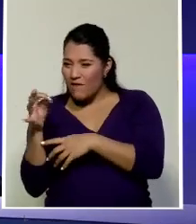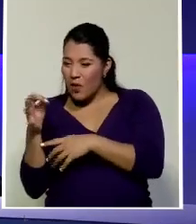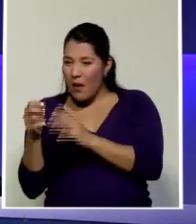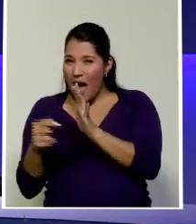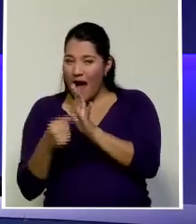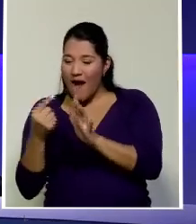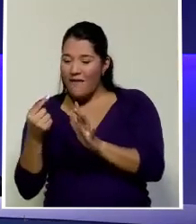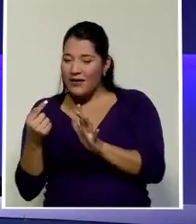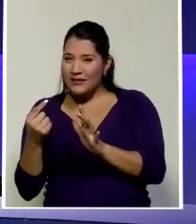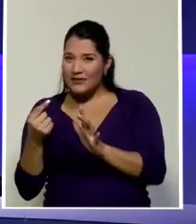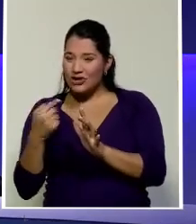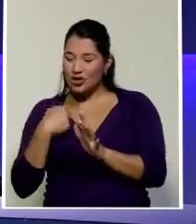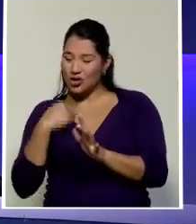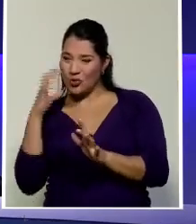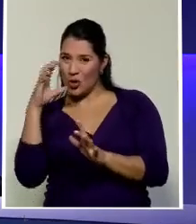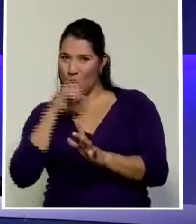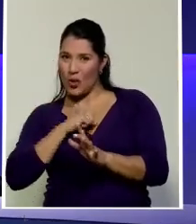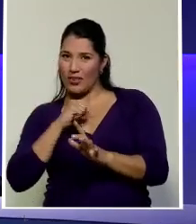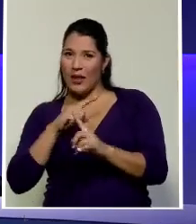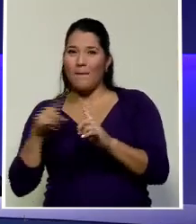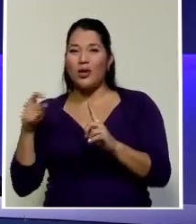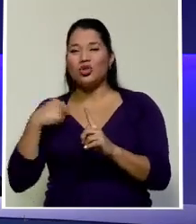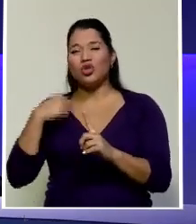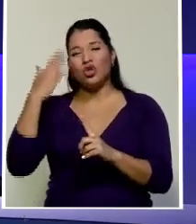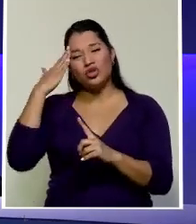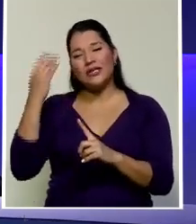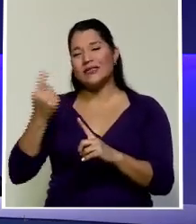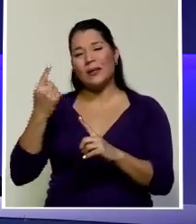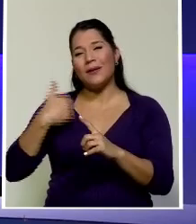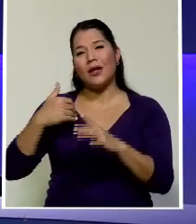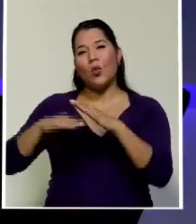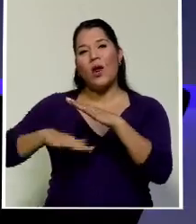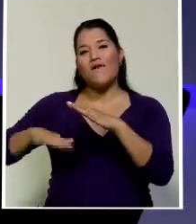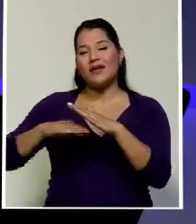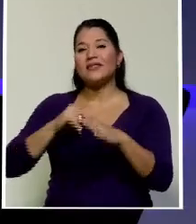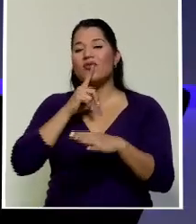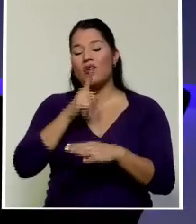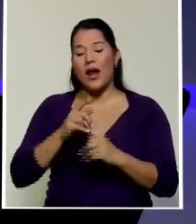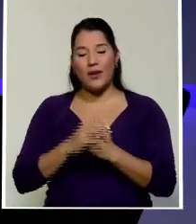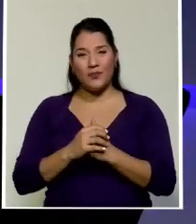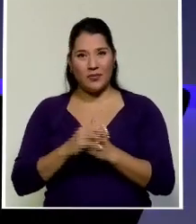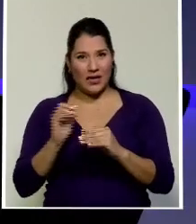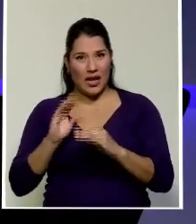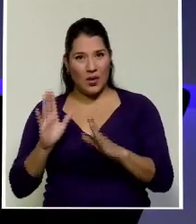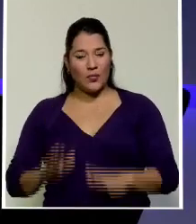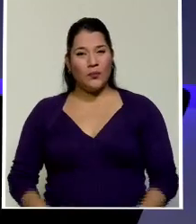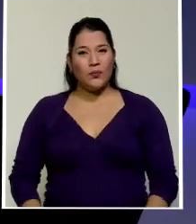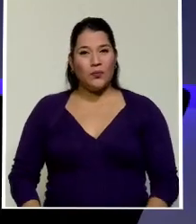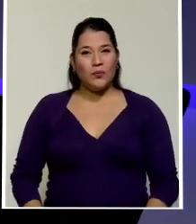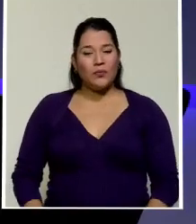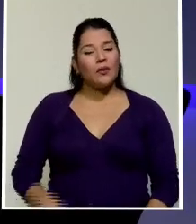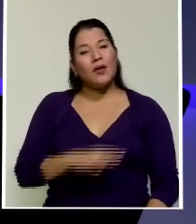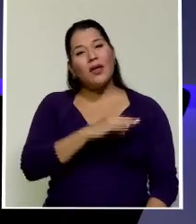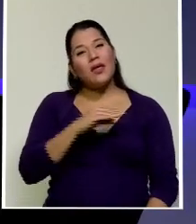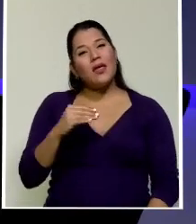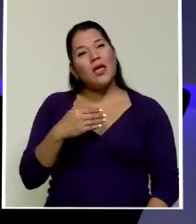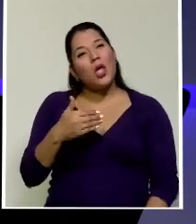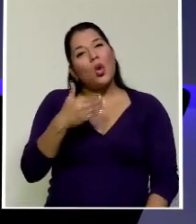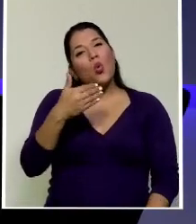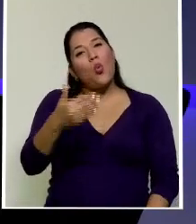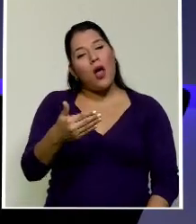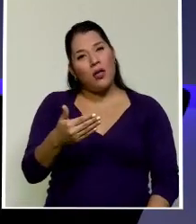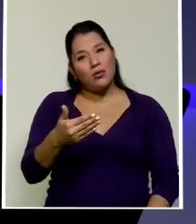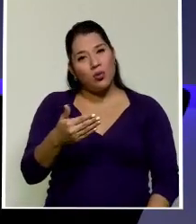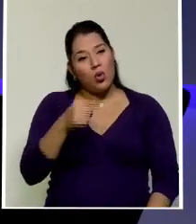hay un núcleo vital que se plasmó allí. Sí, claro. Y a la hora de los rituales